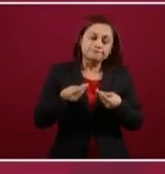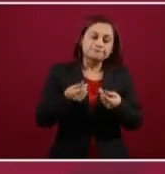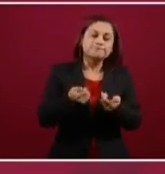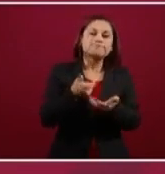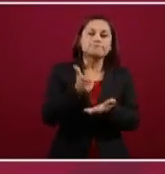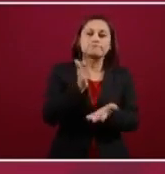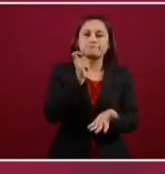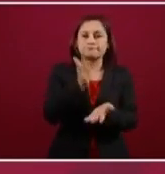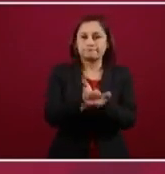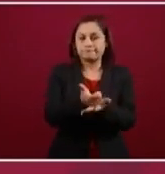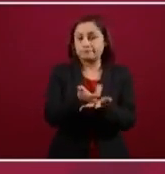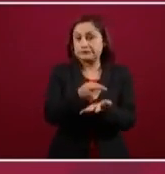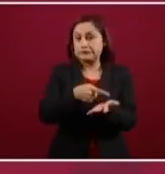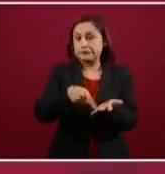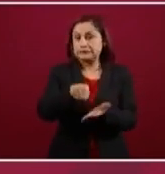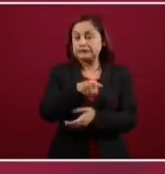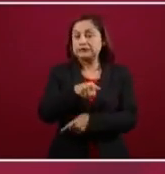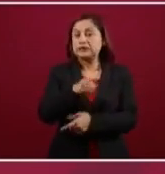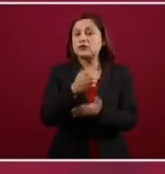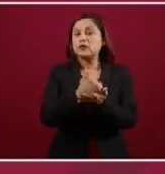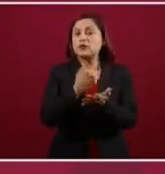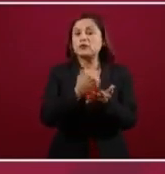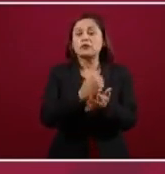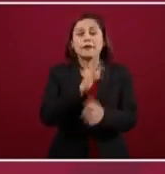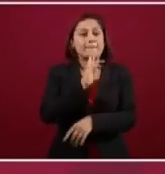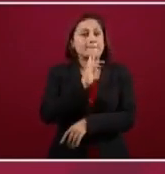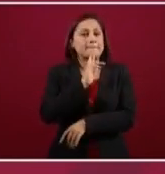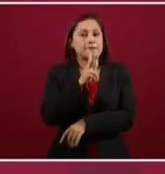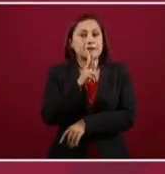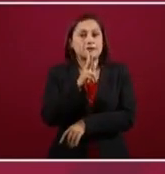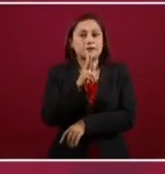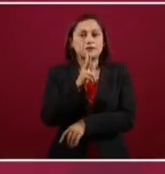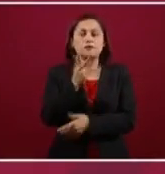es una modernidad